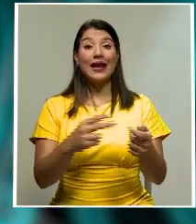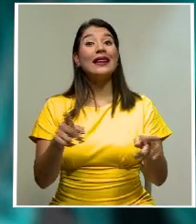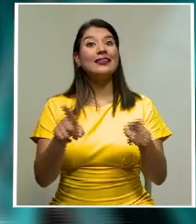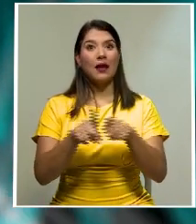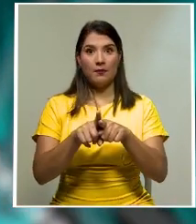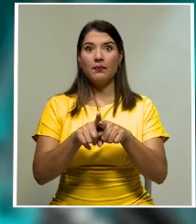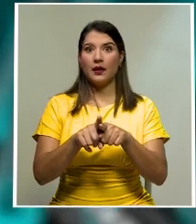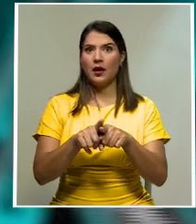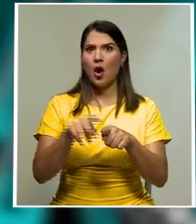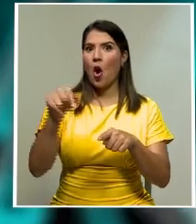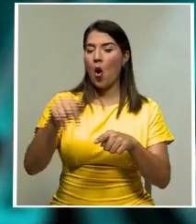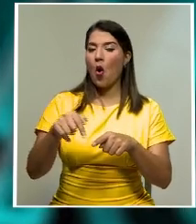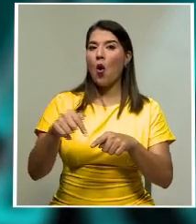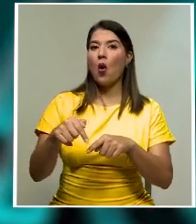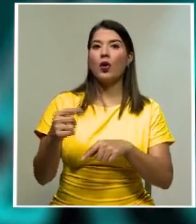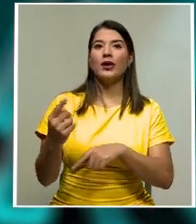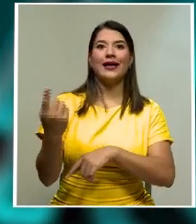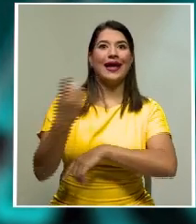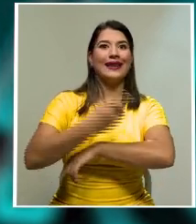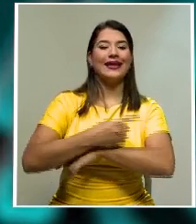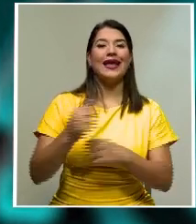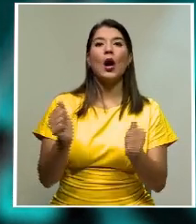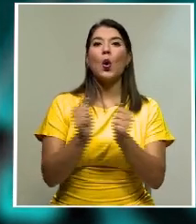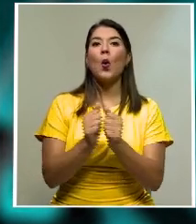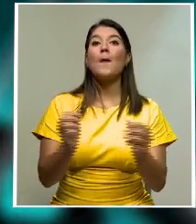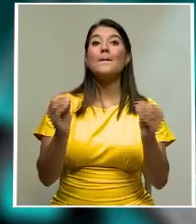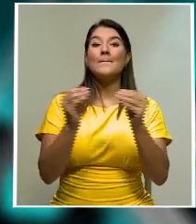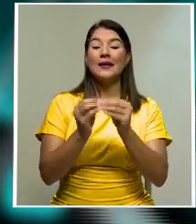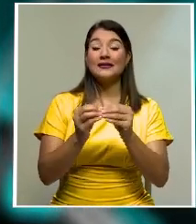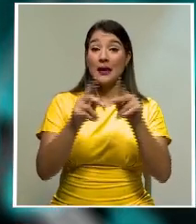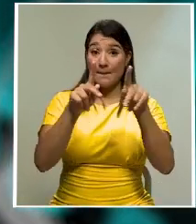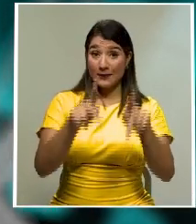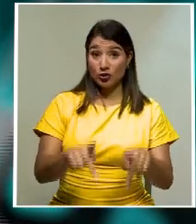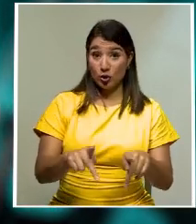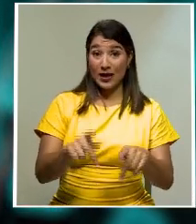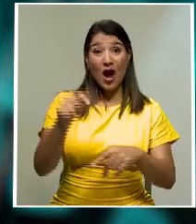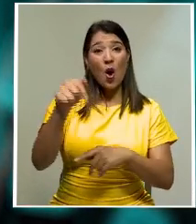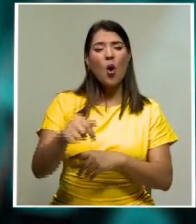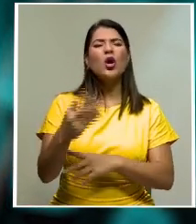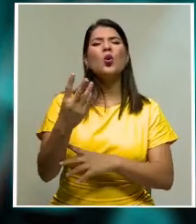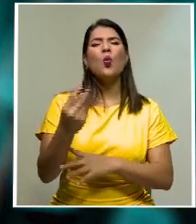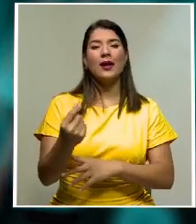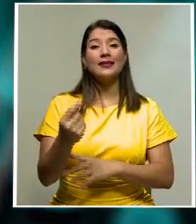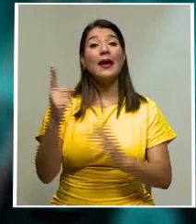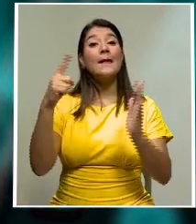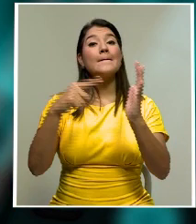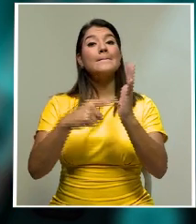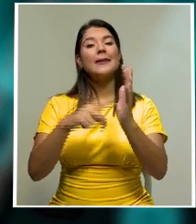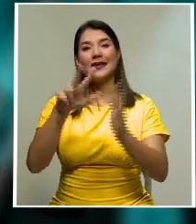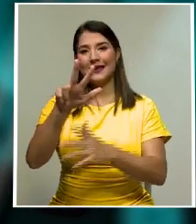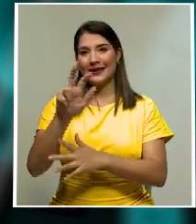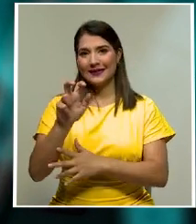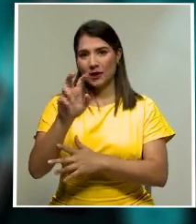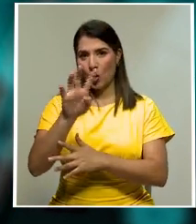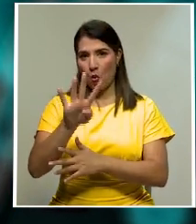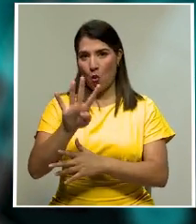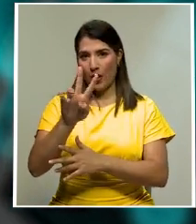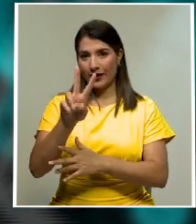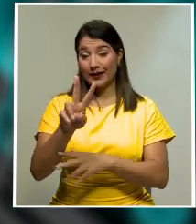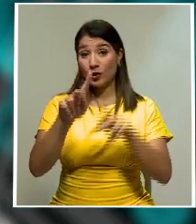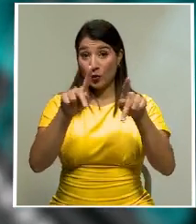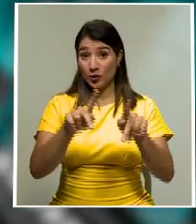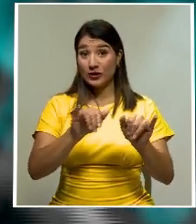tope máximo desde que inició esta pandemia el año anterior. Para hoy se registra un total de 1.342